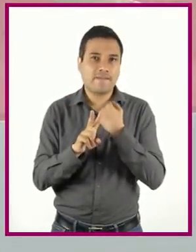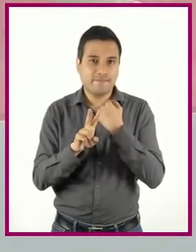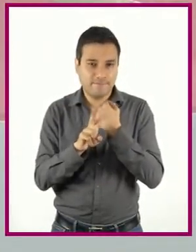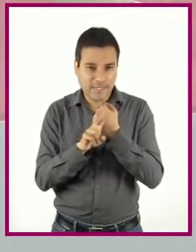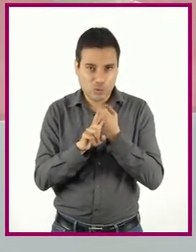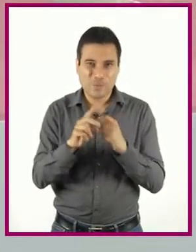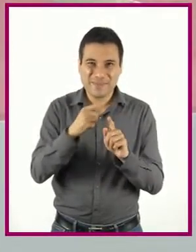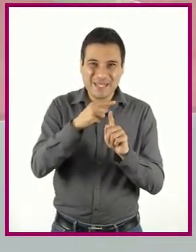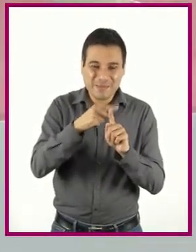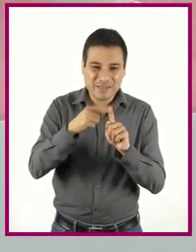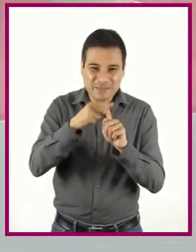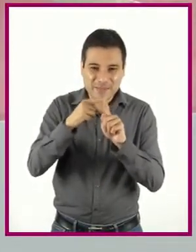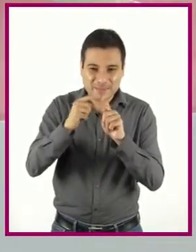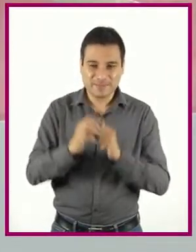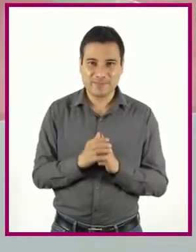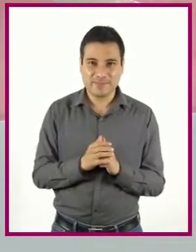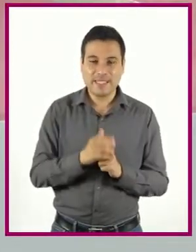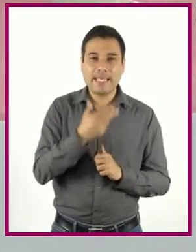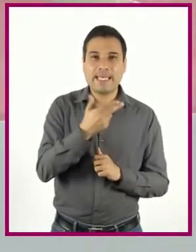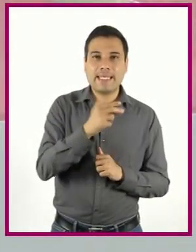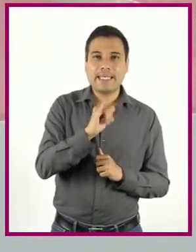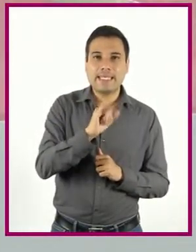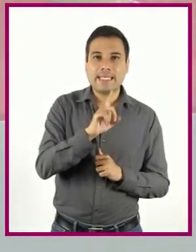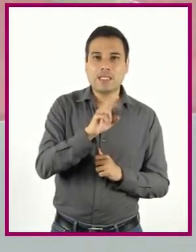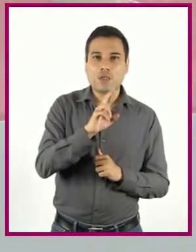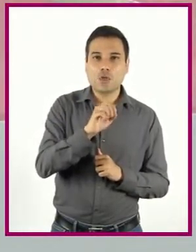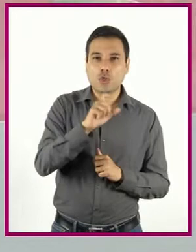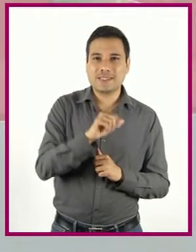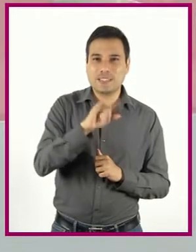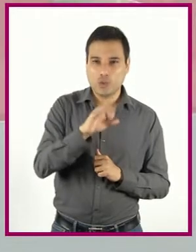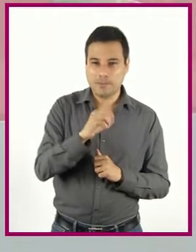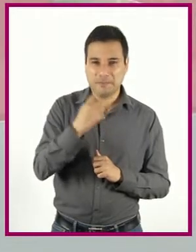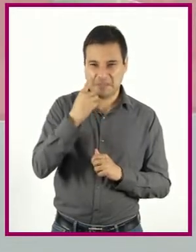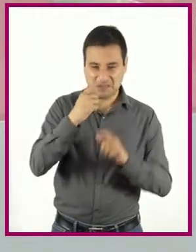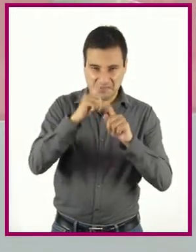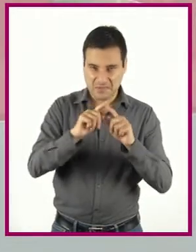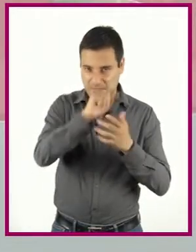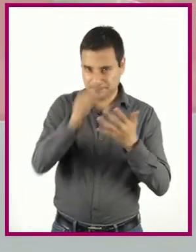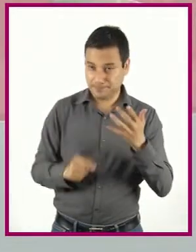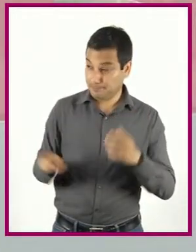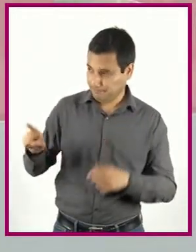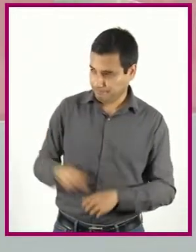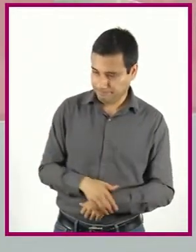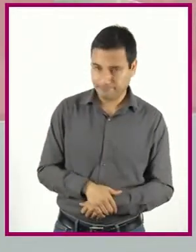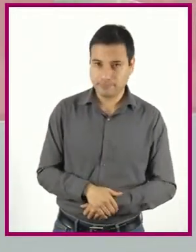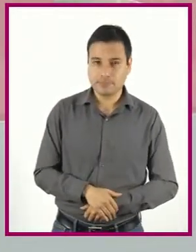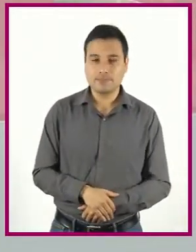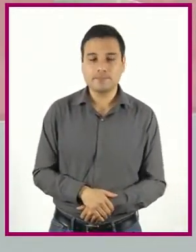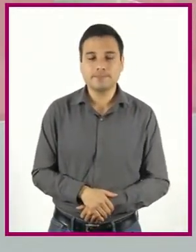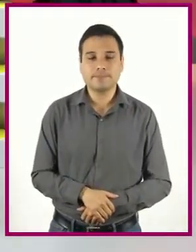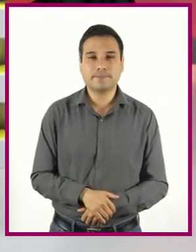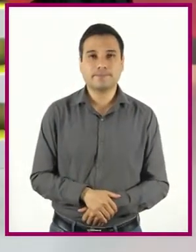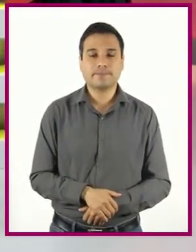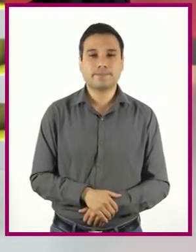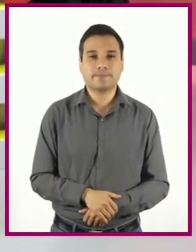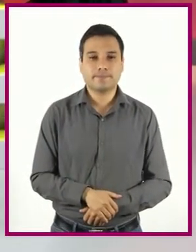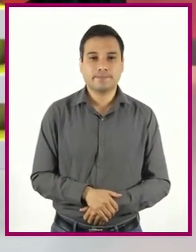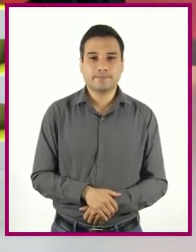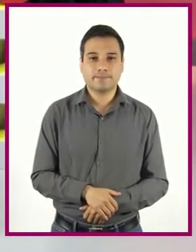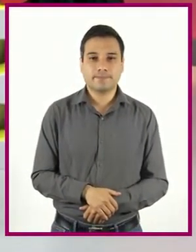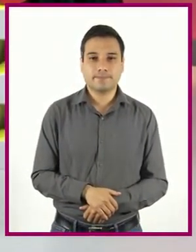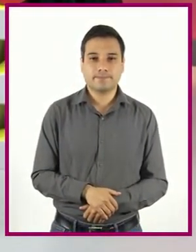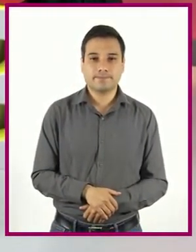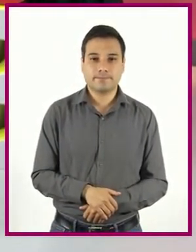precipitado, hidróxido de sodio, agua destilada y sulfato de cobre. ¡Mis